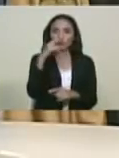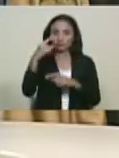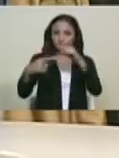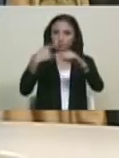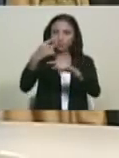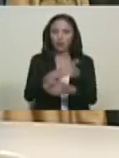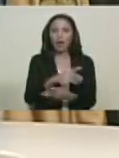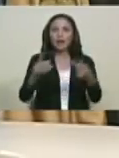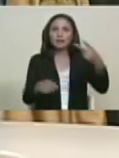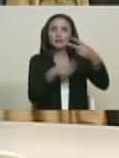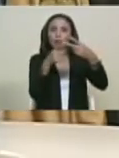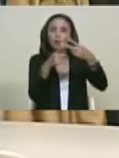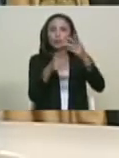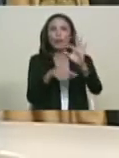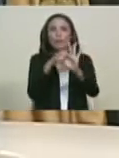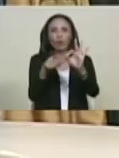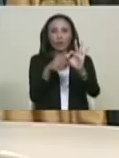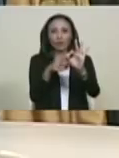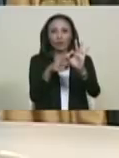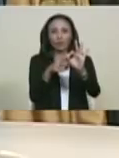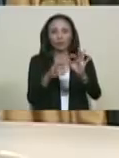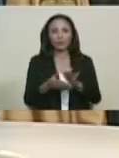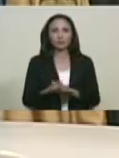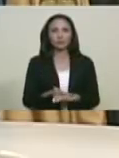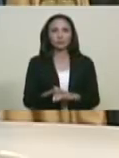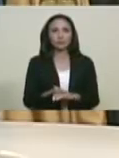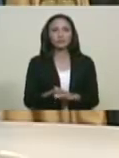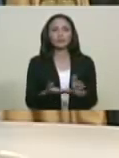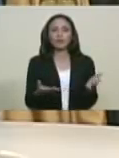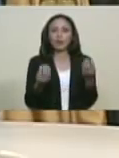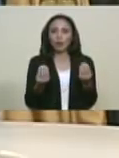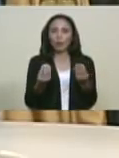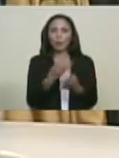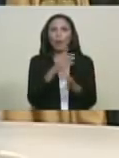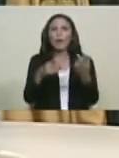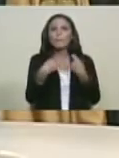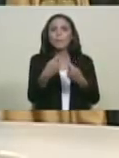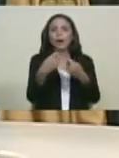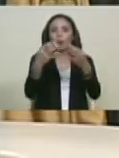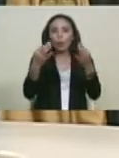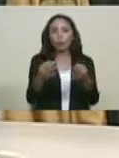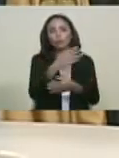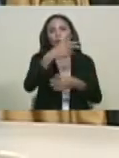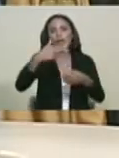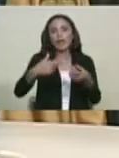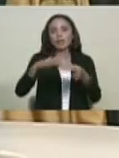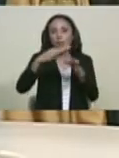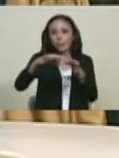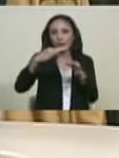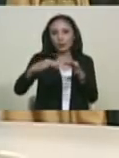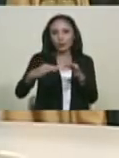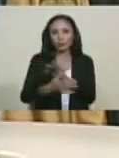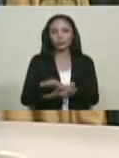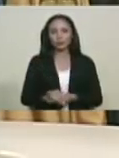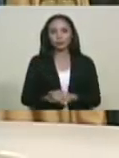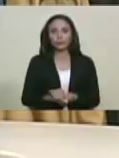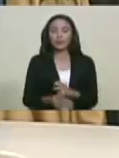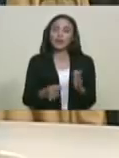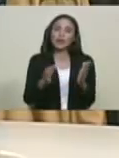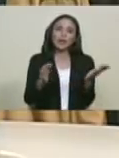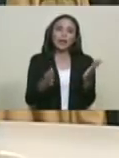una segunda unidad contable a partir del precio del petróleo valorado el petró